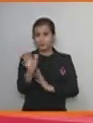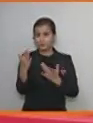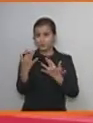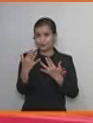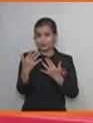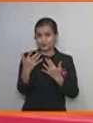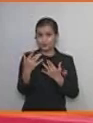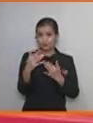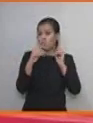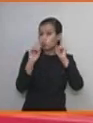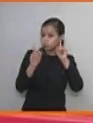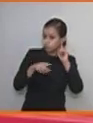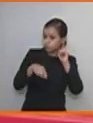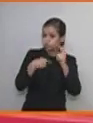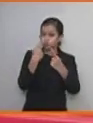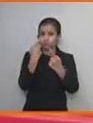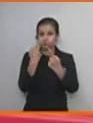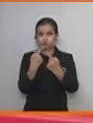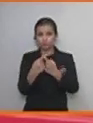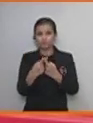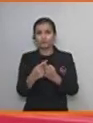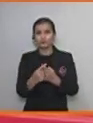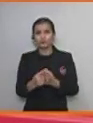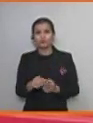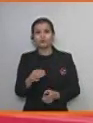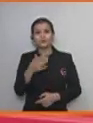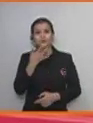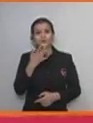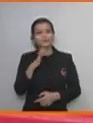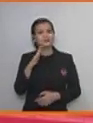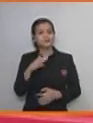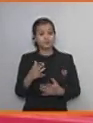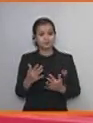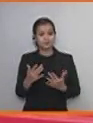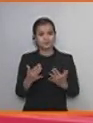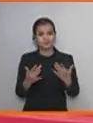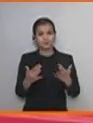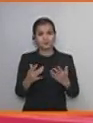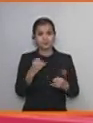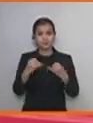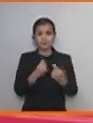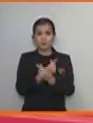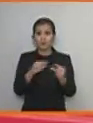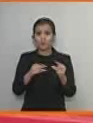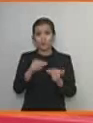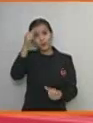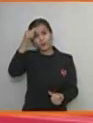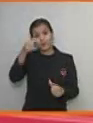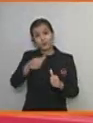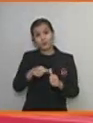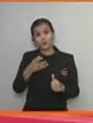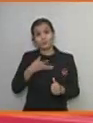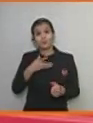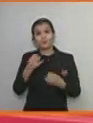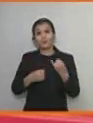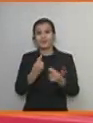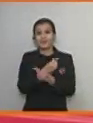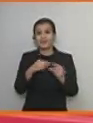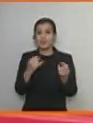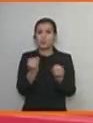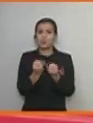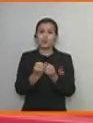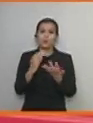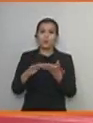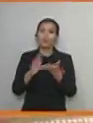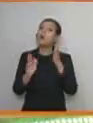la esfera ganadora de Multi X, suerte, porque esta es jugada gratis. Recuerda, tienes una jugada gratis por el